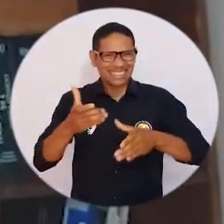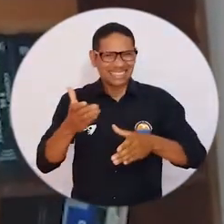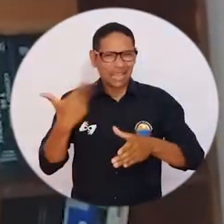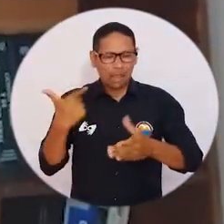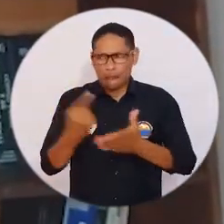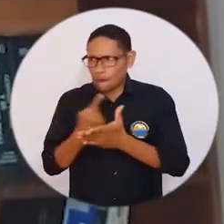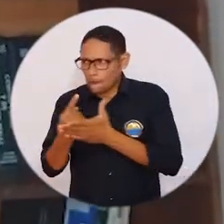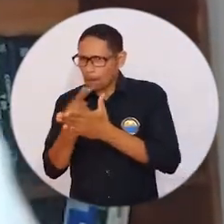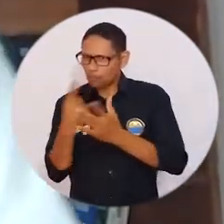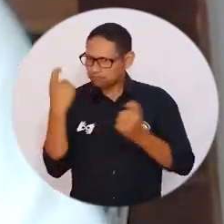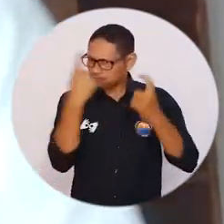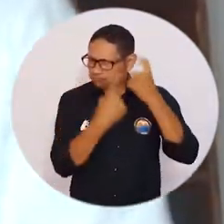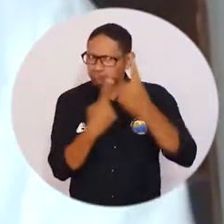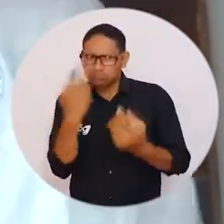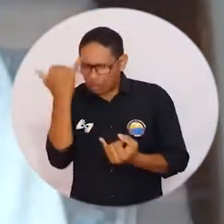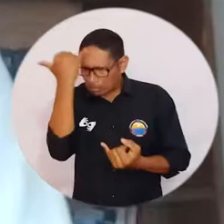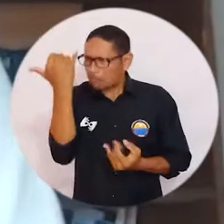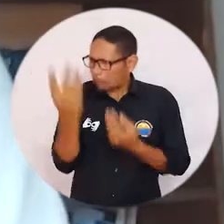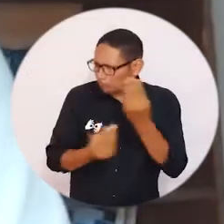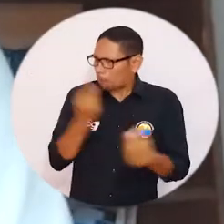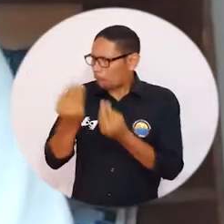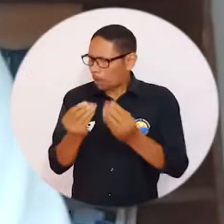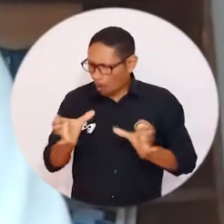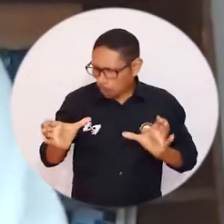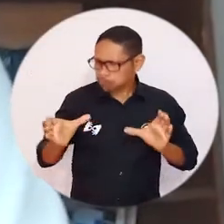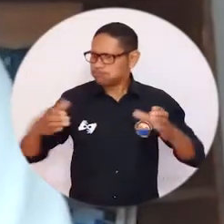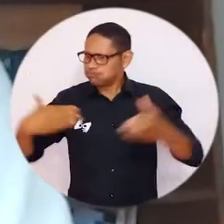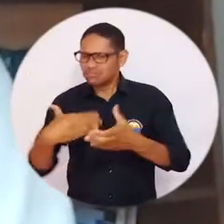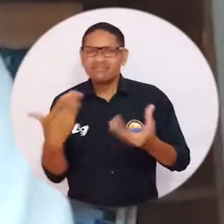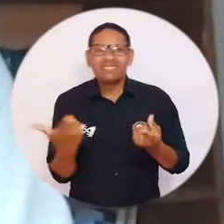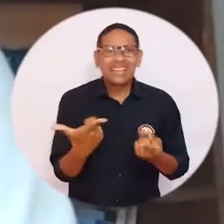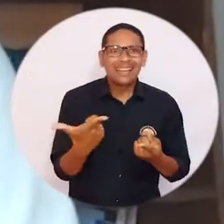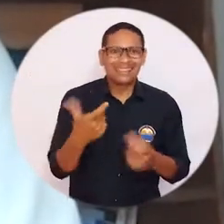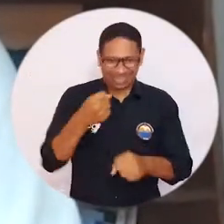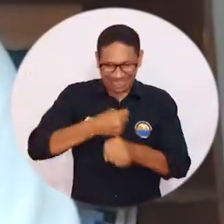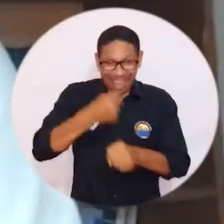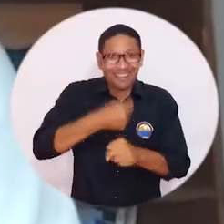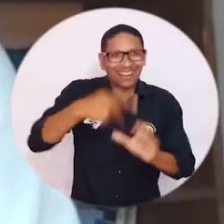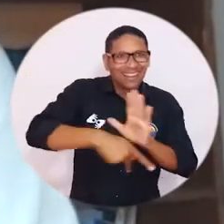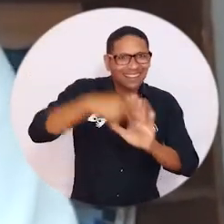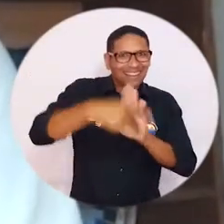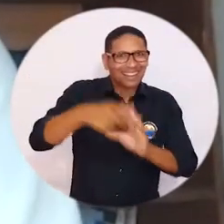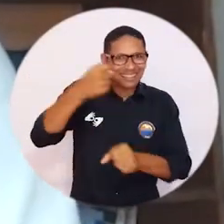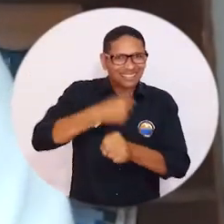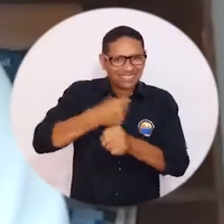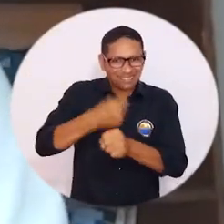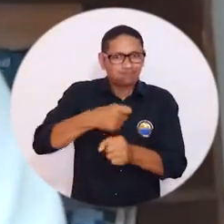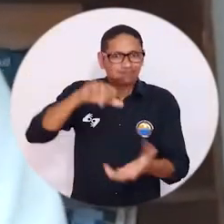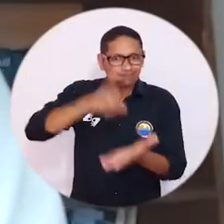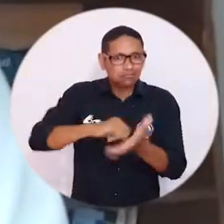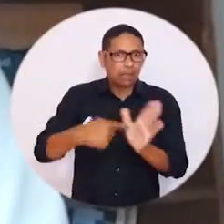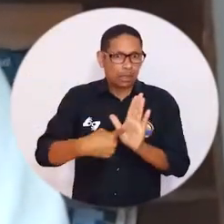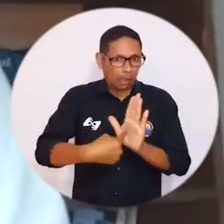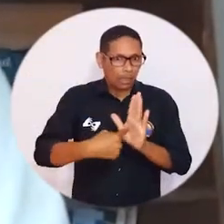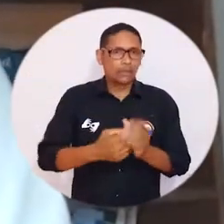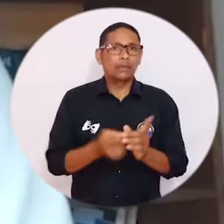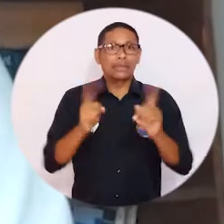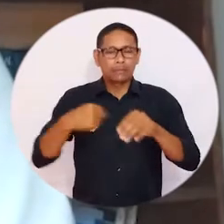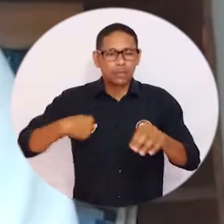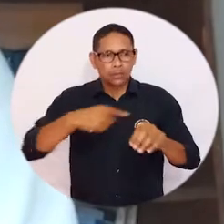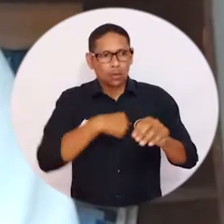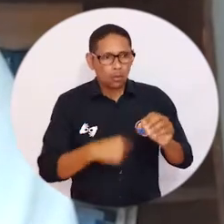muchas iniciativas universitarias. Hemos formulado la creación de la primera bolsa de empleo para abogados. De igual forma,